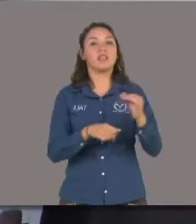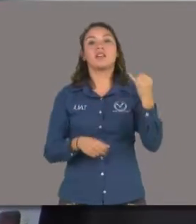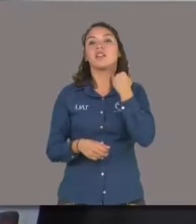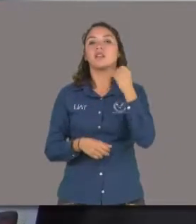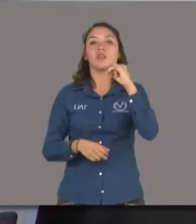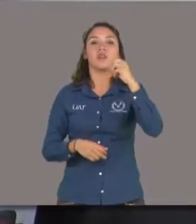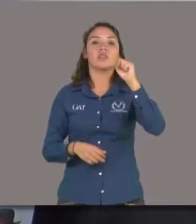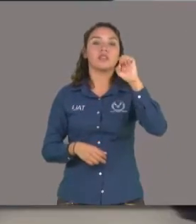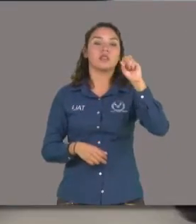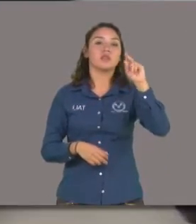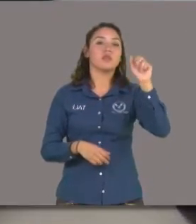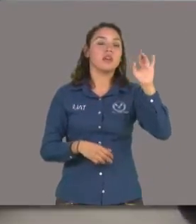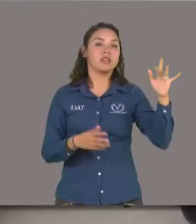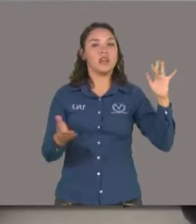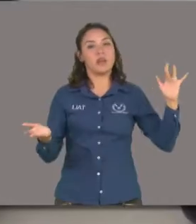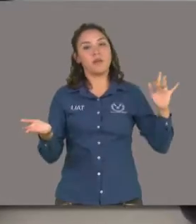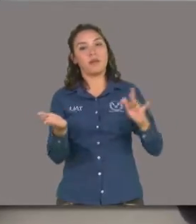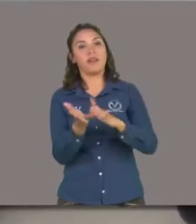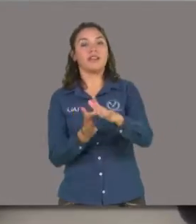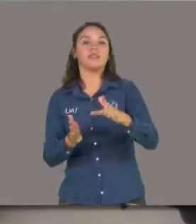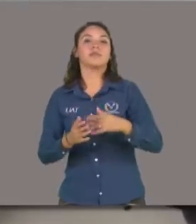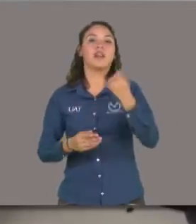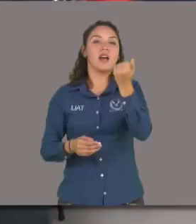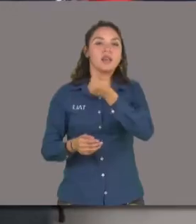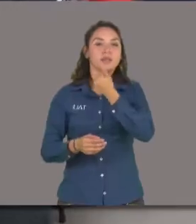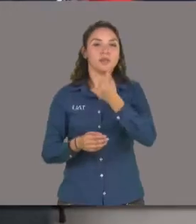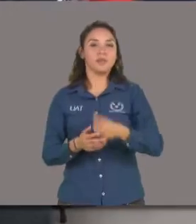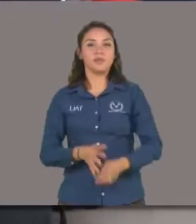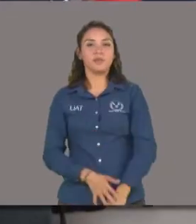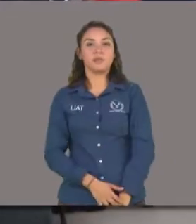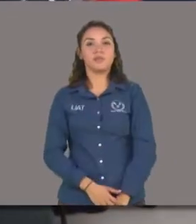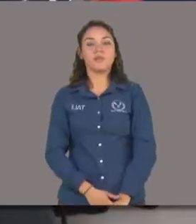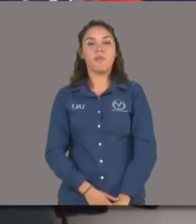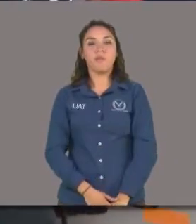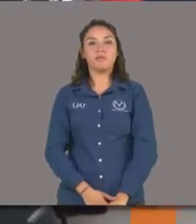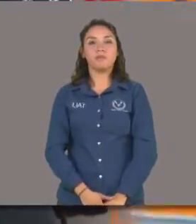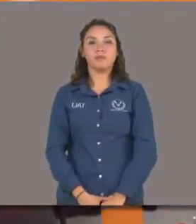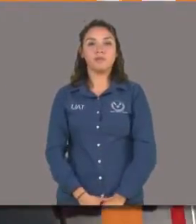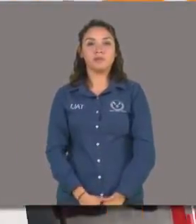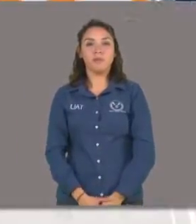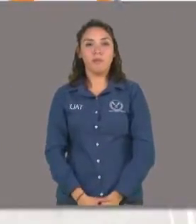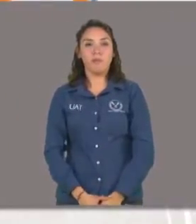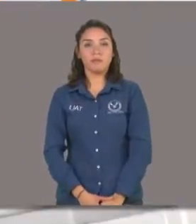cargo del ingeniero José Andrés Suárez Fernández, rector de la Universidad Autónoma de Tamaulipas.